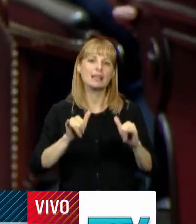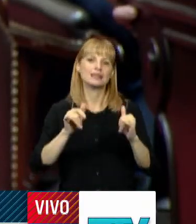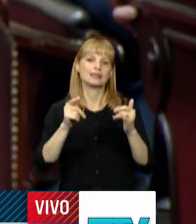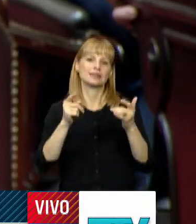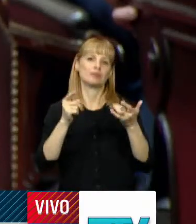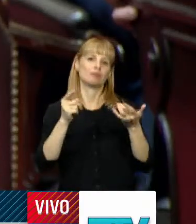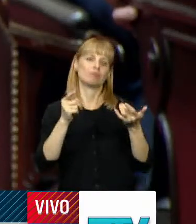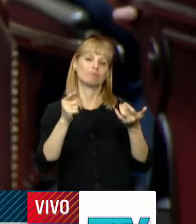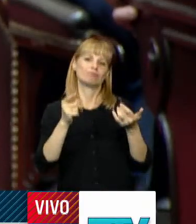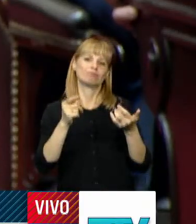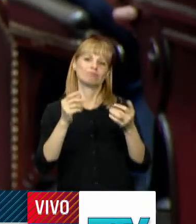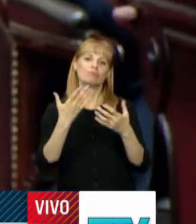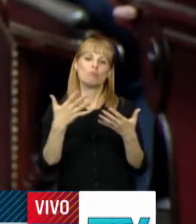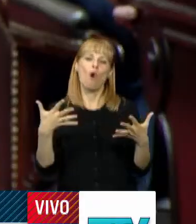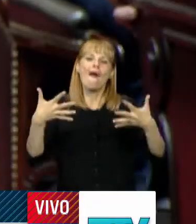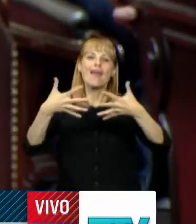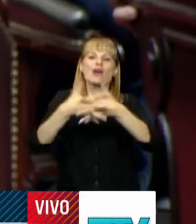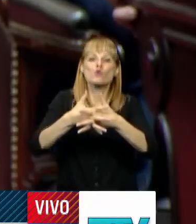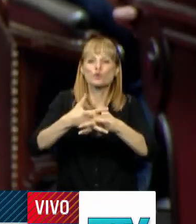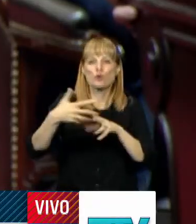inclusión social.